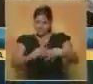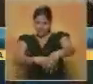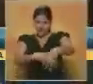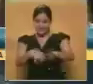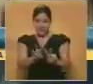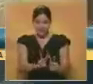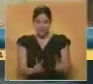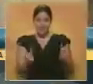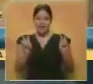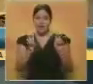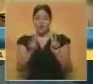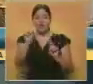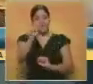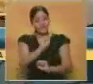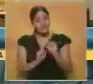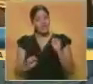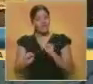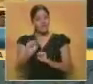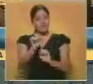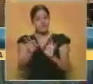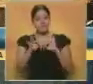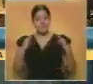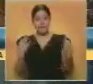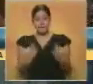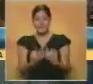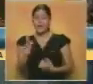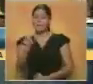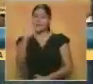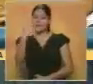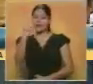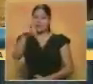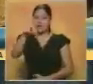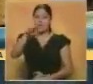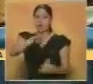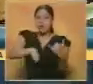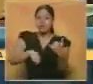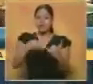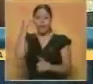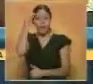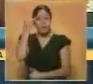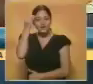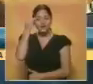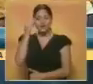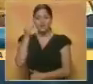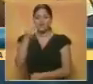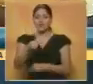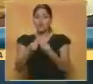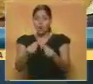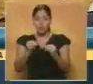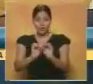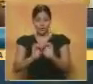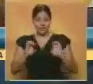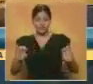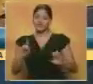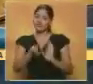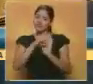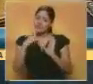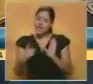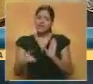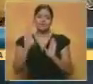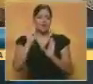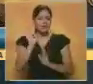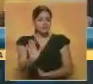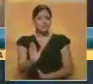ese valor es defender que la familia tenga la primera y la última palabra en la educación. Eso es un derecho fundamental, es un derecho